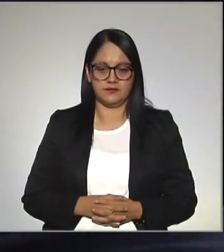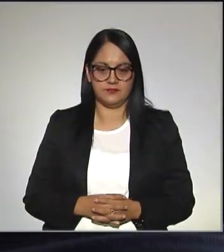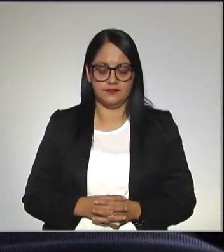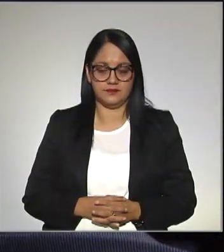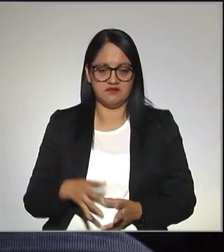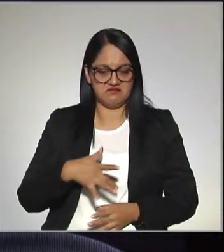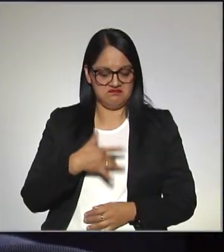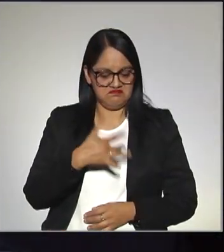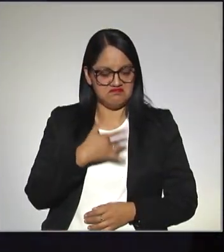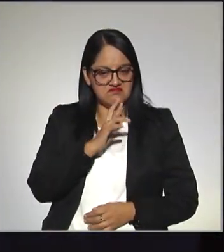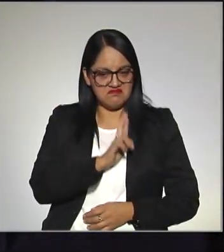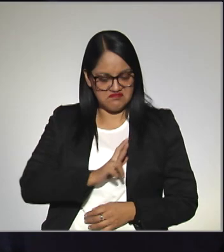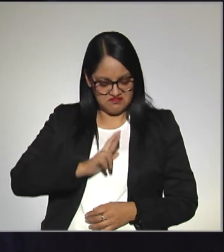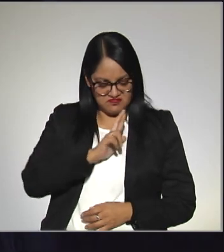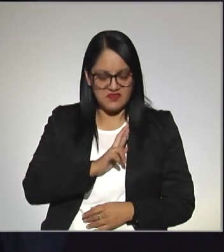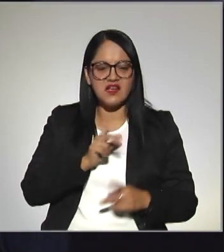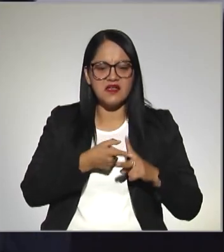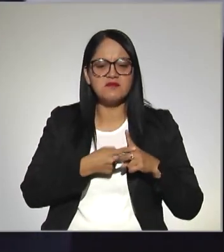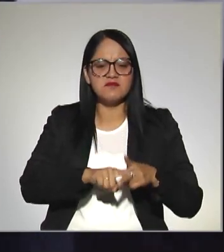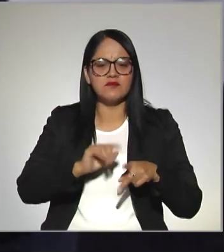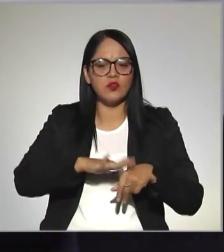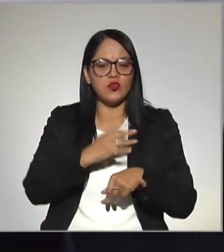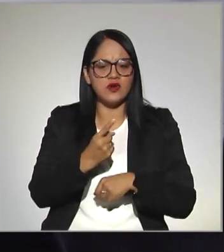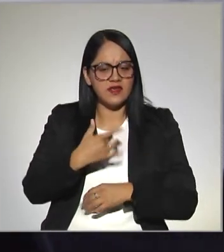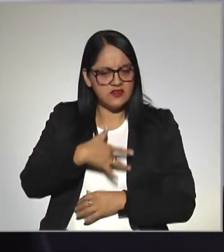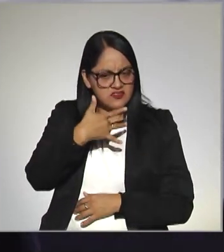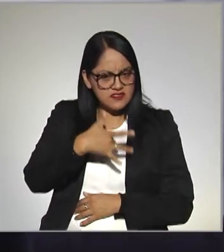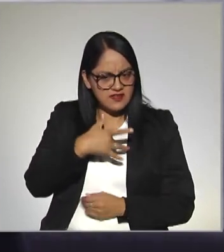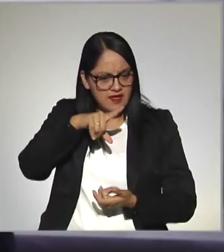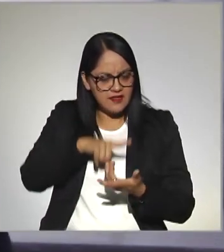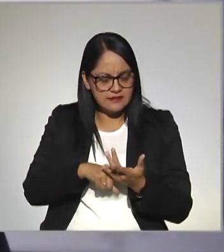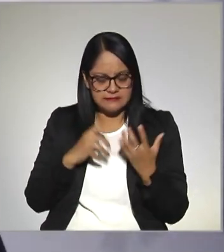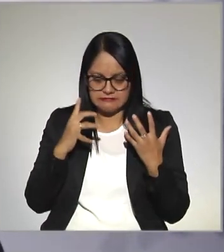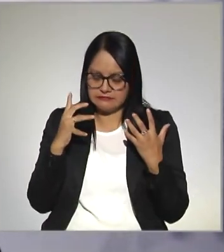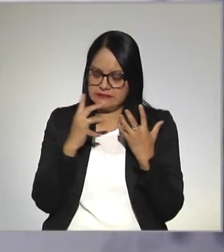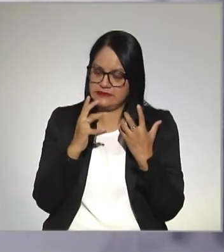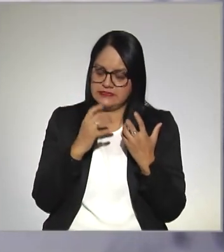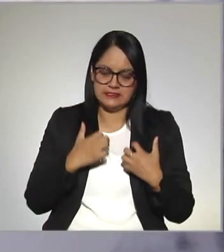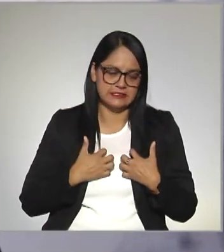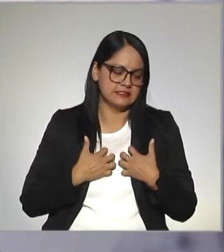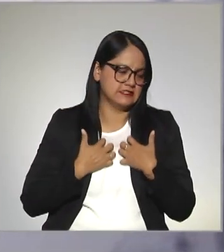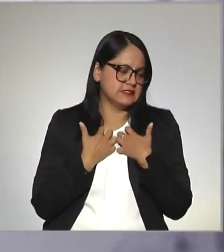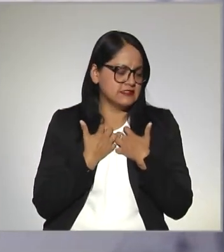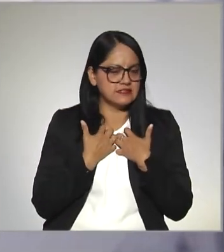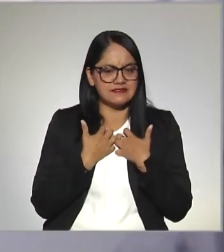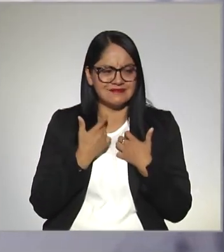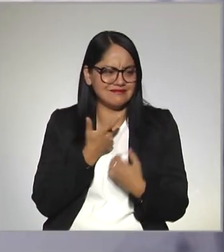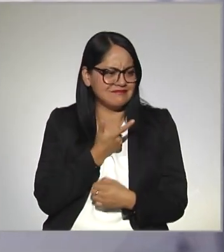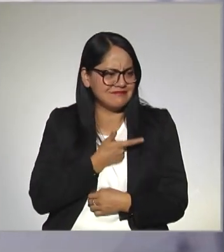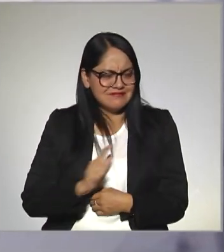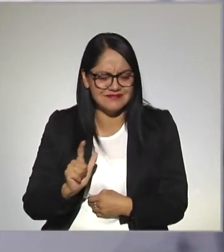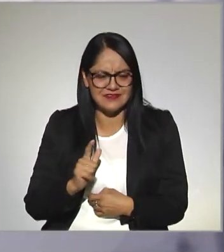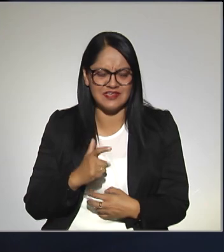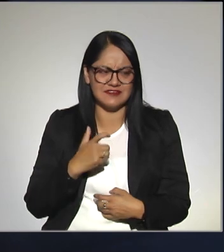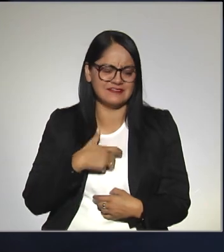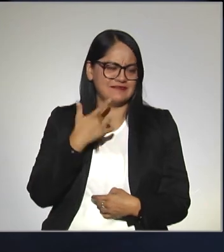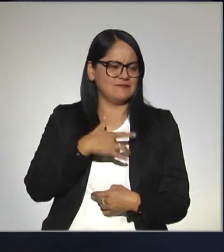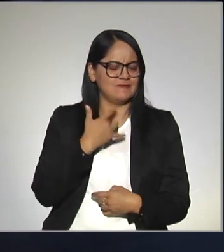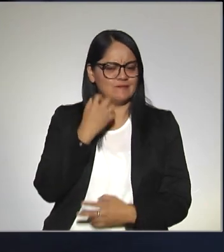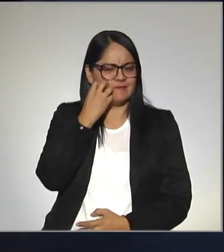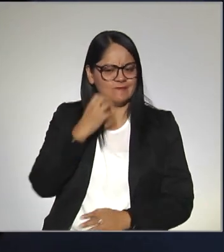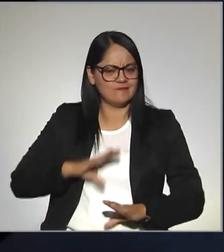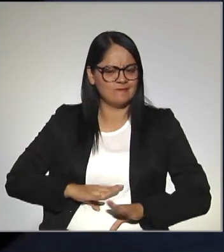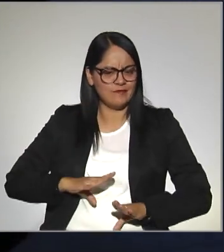El resentimiento surge de un profundo sentimiento de impotencia, enojo, desencanto y amargura